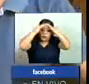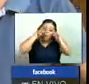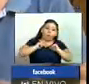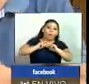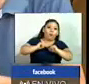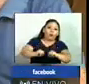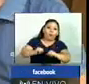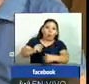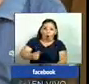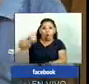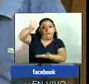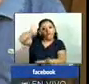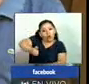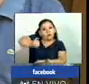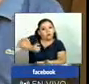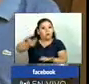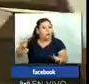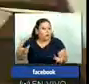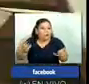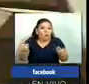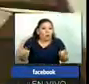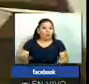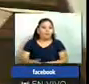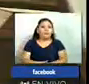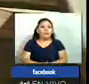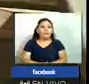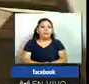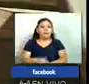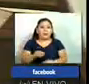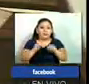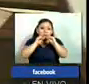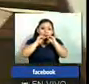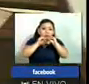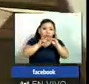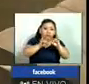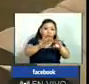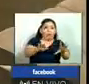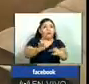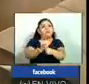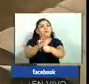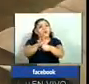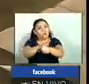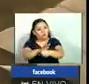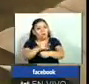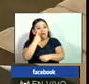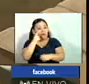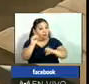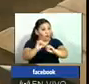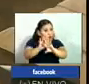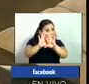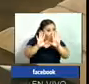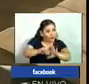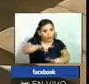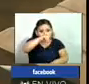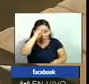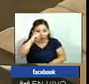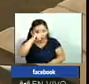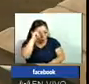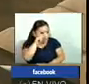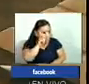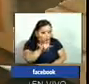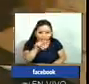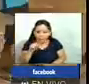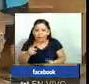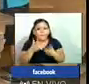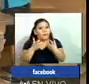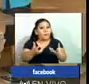ir en una de ellas o nos toquen una bolsa imagínese si este virus sigue impactando en el país obviamente el trabajo en estos talleres tendrá más